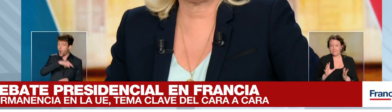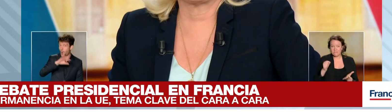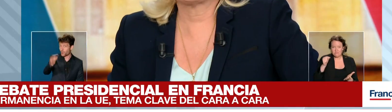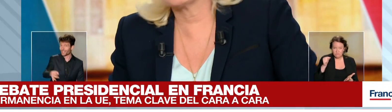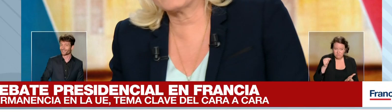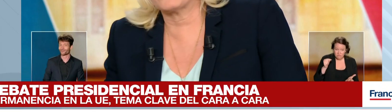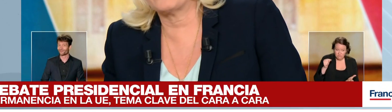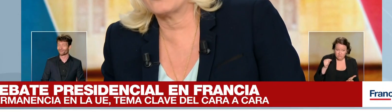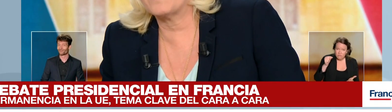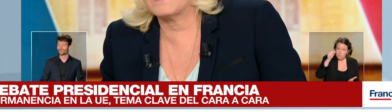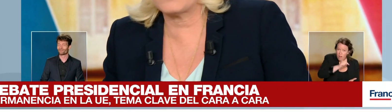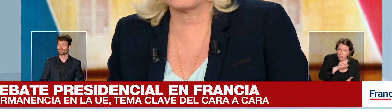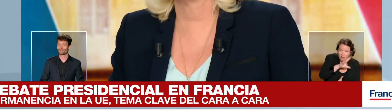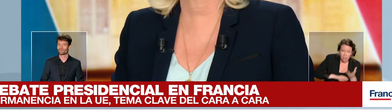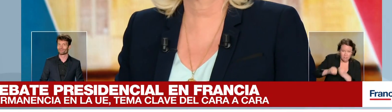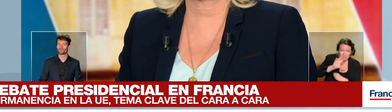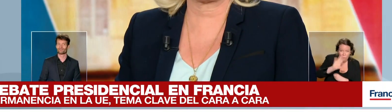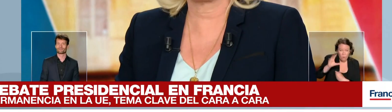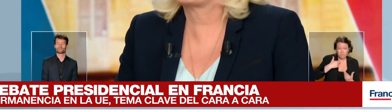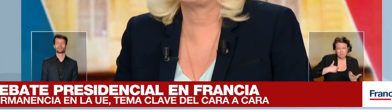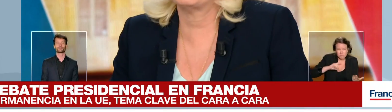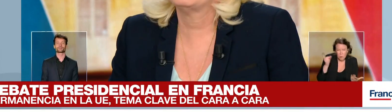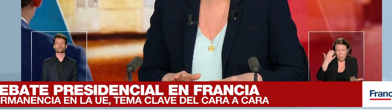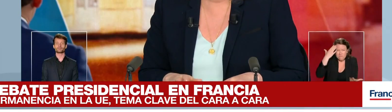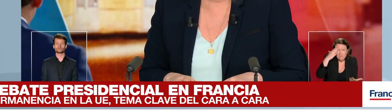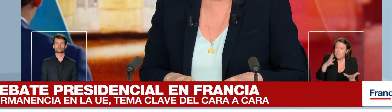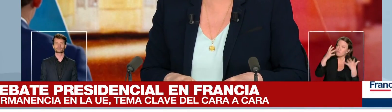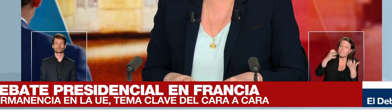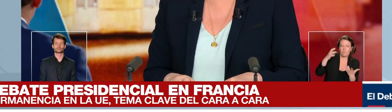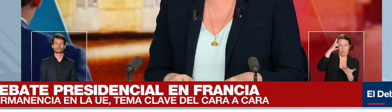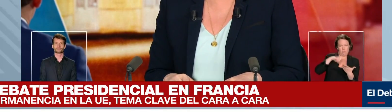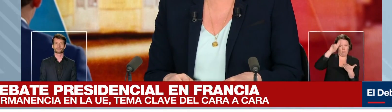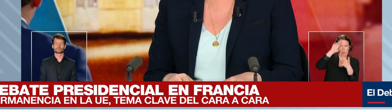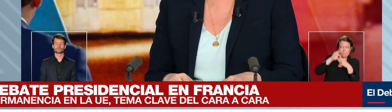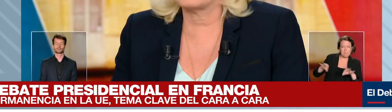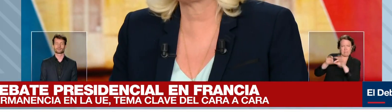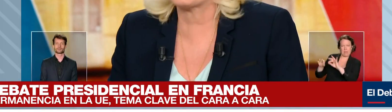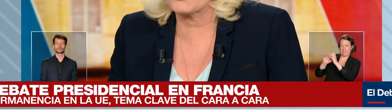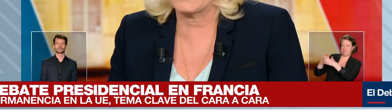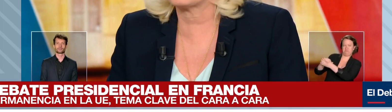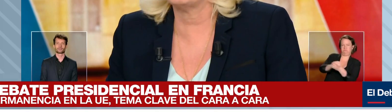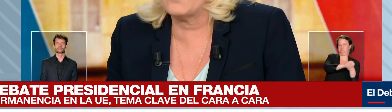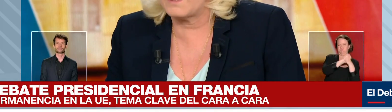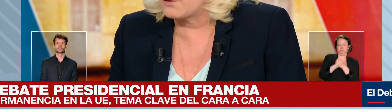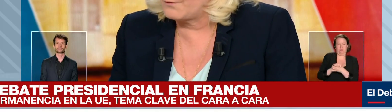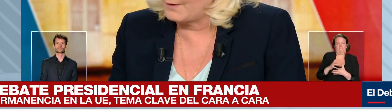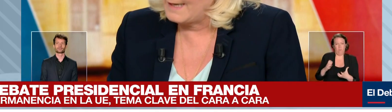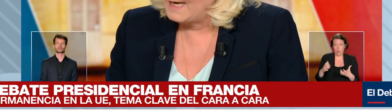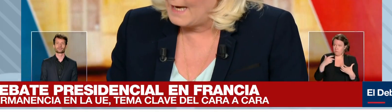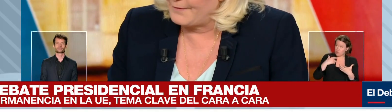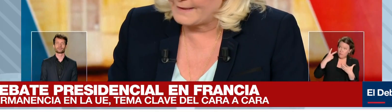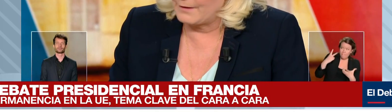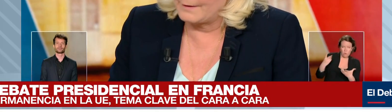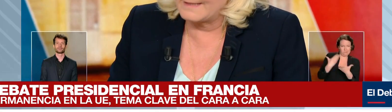producto. No, no estoy mintiendo sobre la mercancía. Todo el mundo sabe qué es lo que no quiero en la Unión Europea y qué es lo que quiero